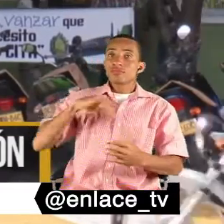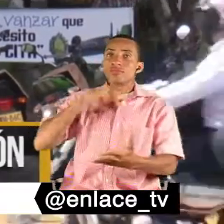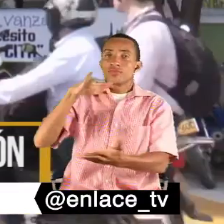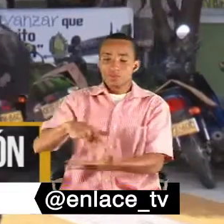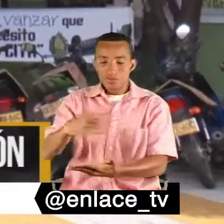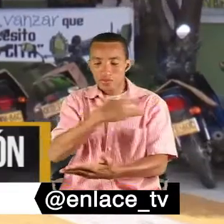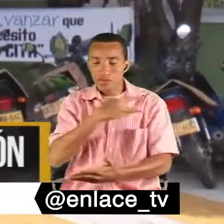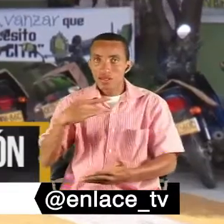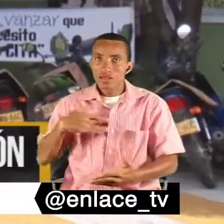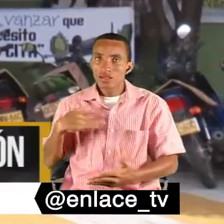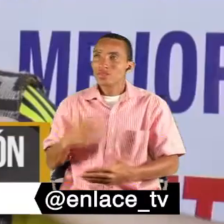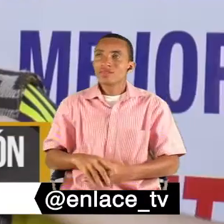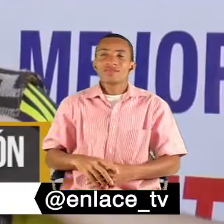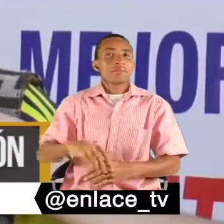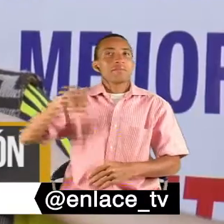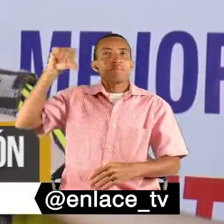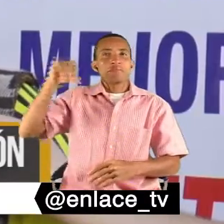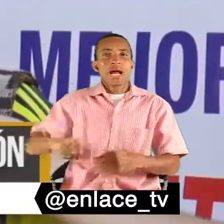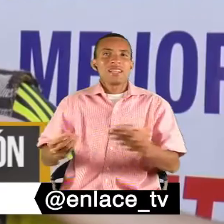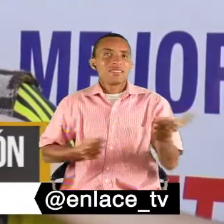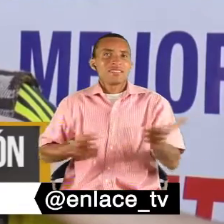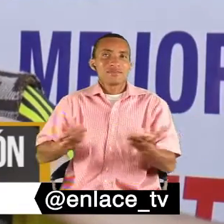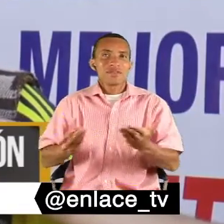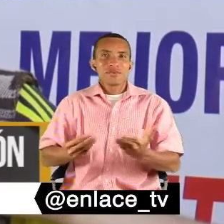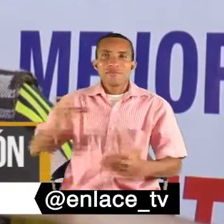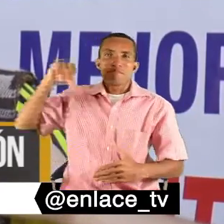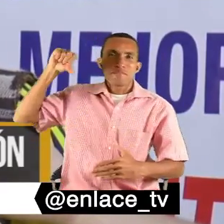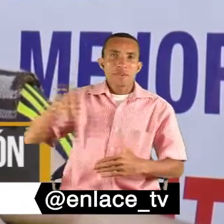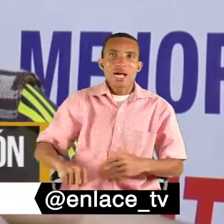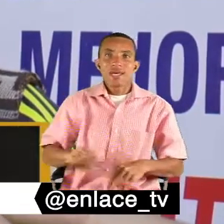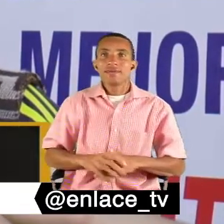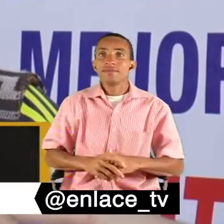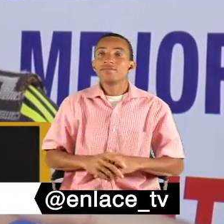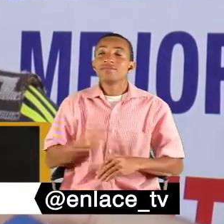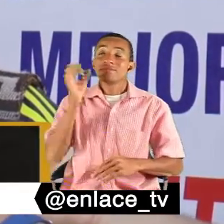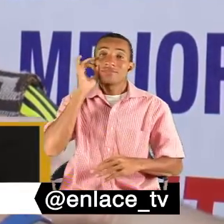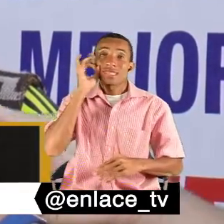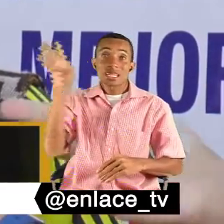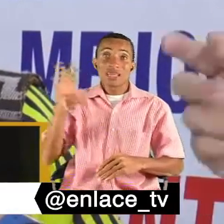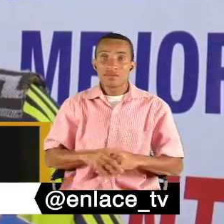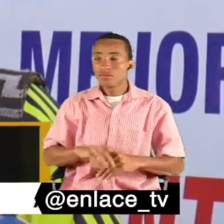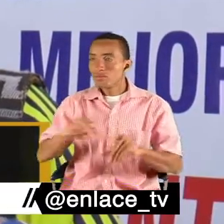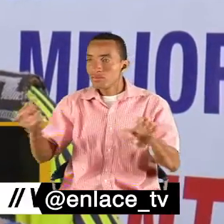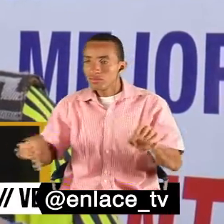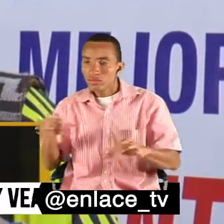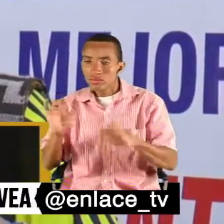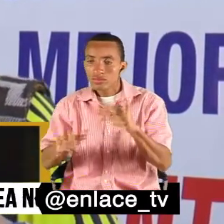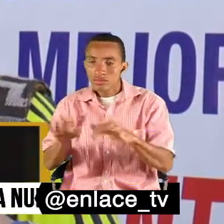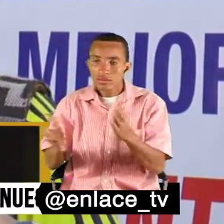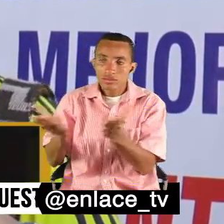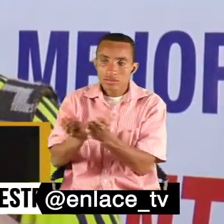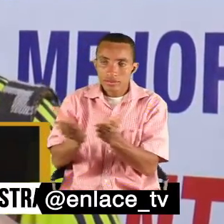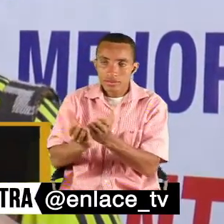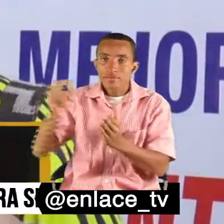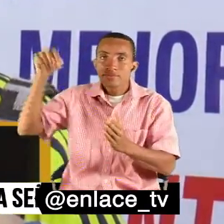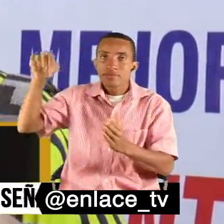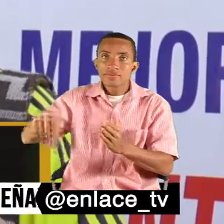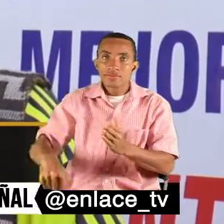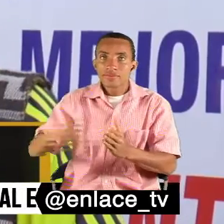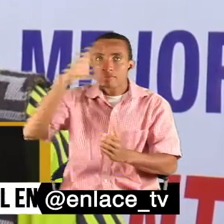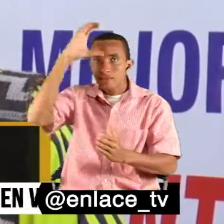un pésimo servicio. Más a nivel de lo que tiene que ver con la Secretaría de Educación Municipal, Barranca es un municipio